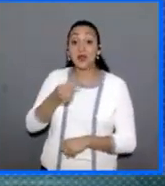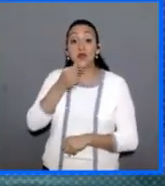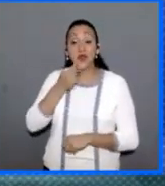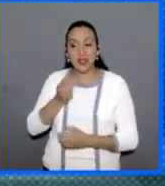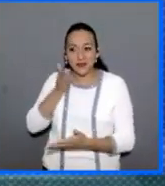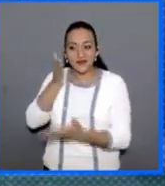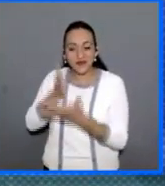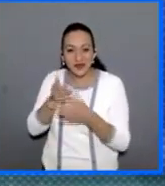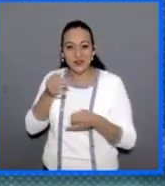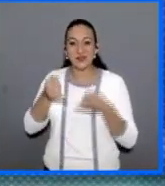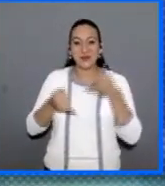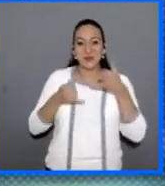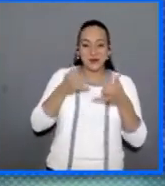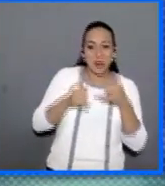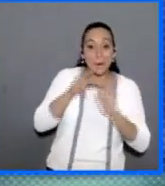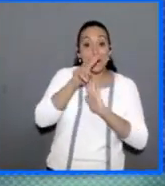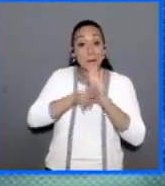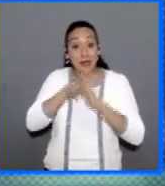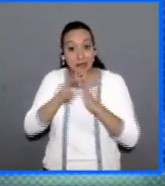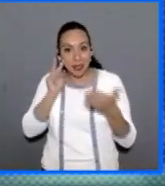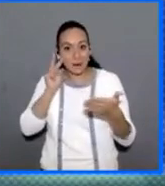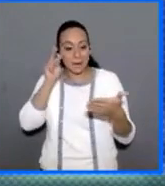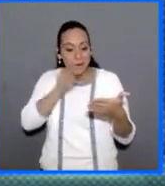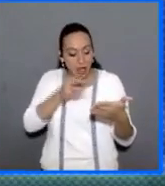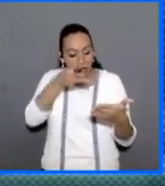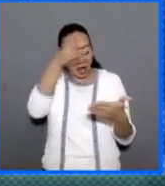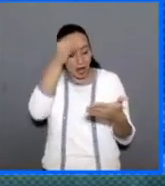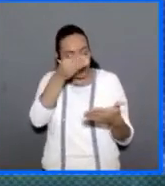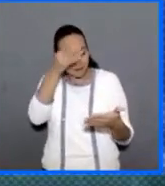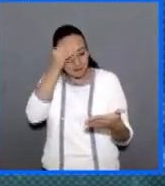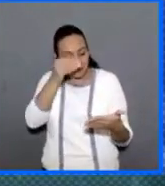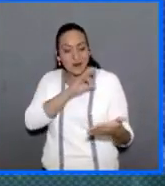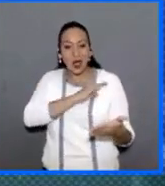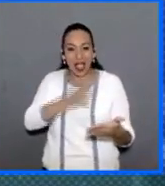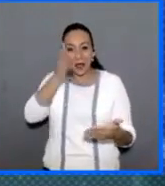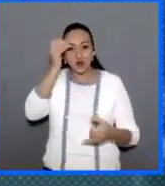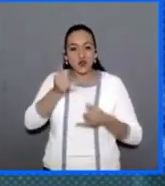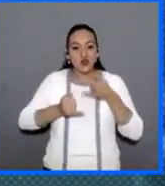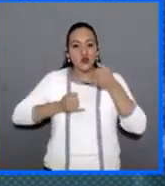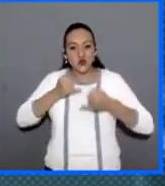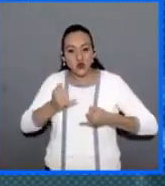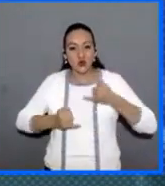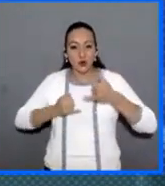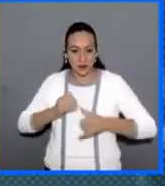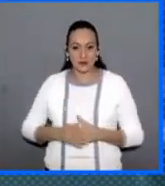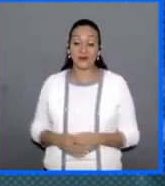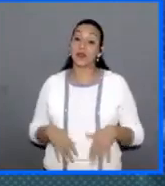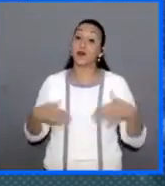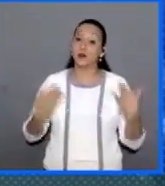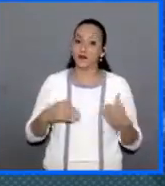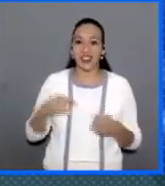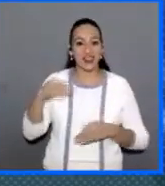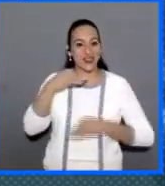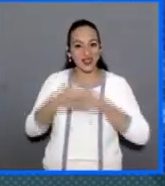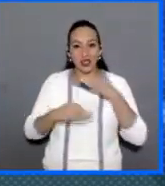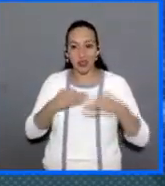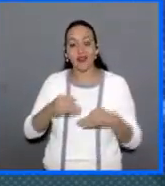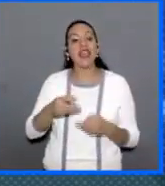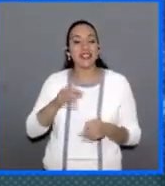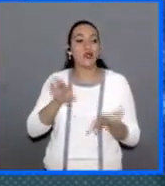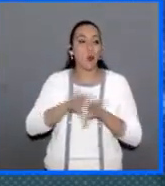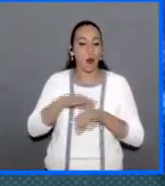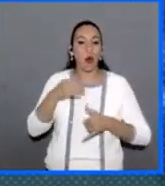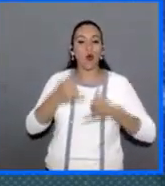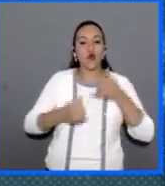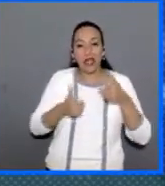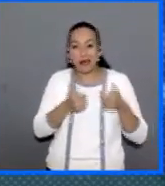algunos videos, escuchar algunos mensajes e ir pasando misiones. Entonces todo el diseño está hecho como un juego de video. La identidad gráfica